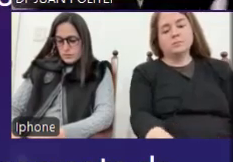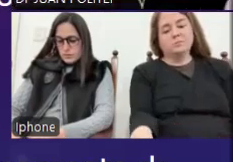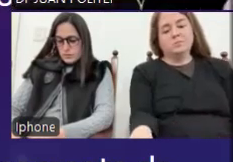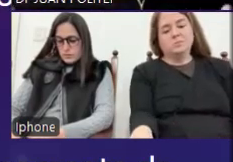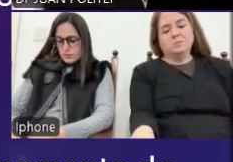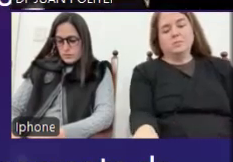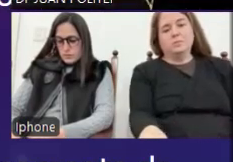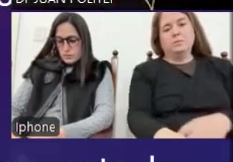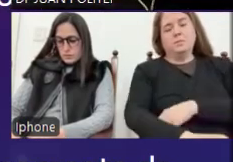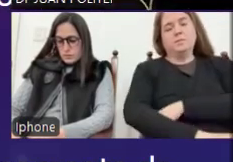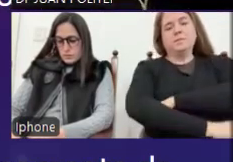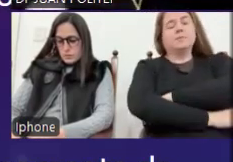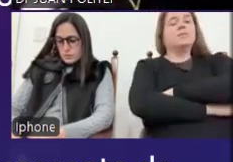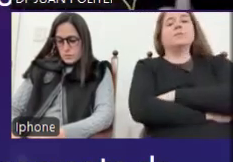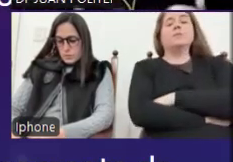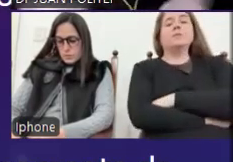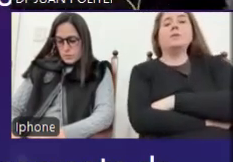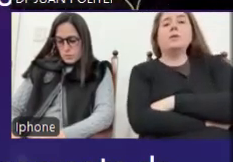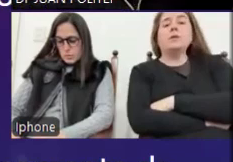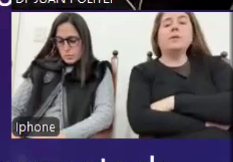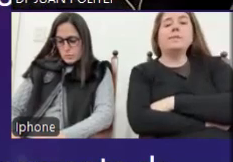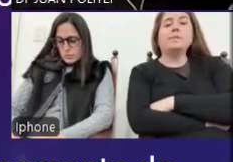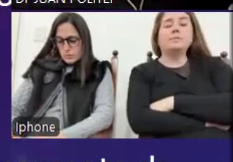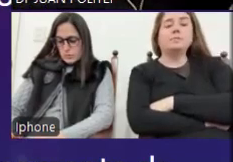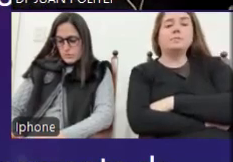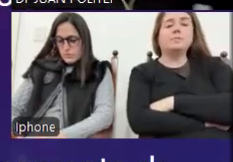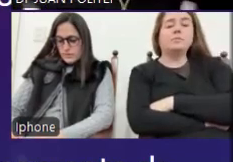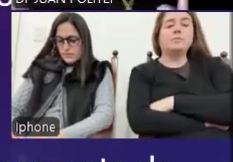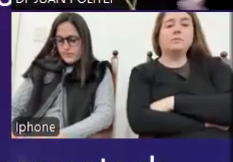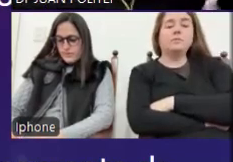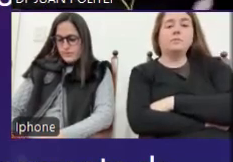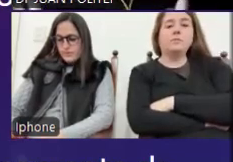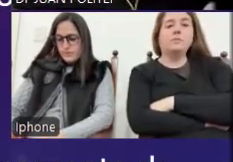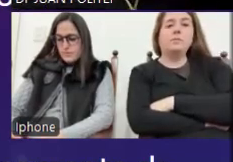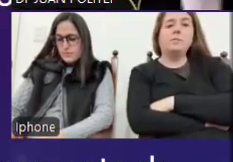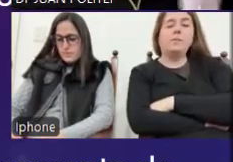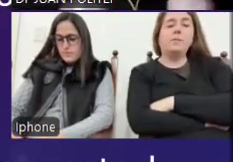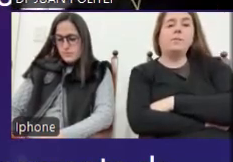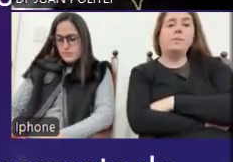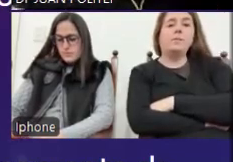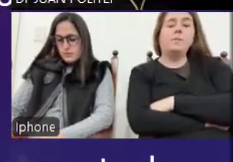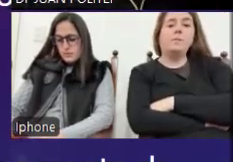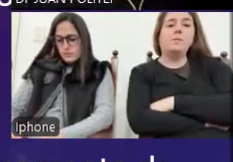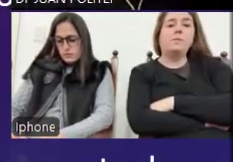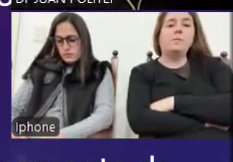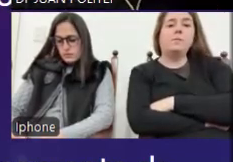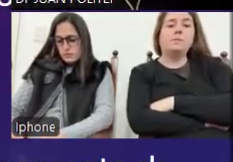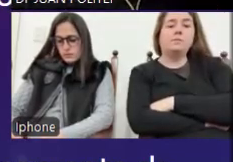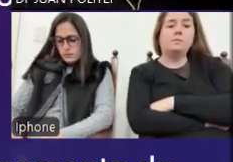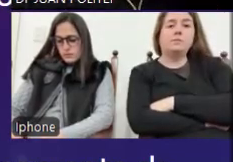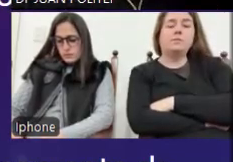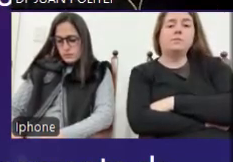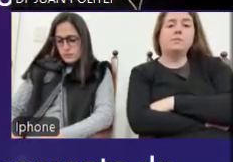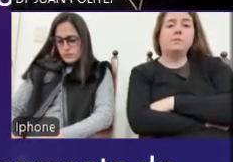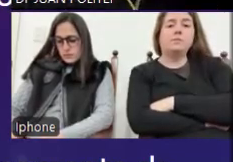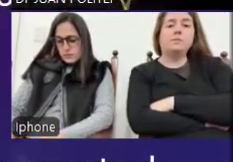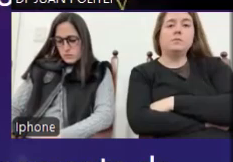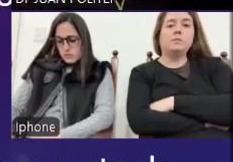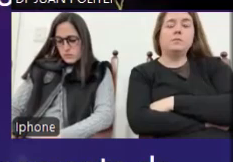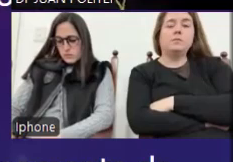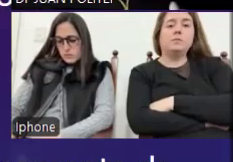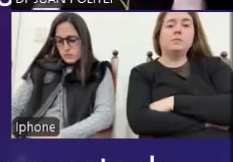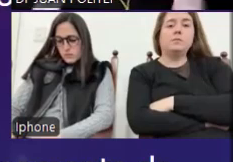lo controlamos, le hacemos ecografía del riñón para ver que esté bien. A la otra mañana está todo bien, se va a la casa caminando. ¿Sí?